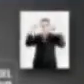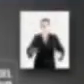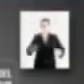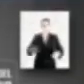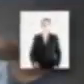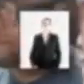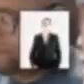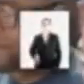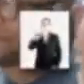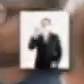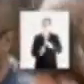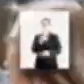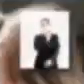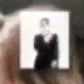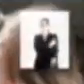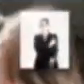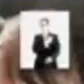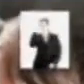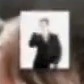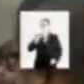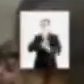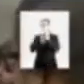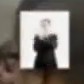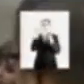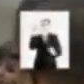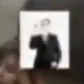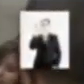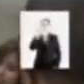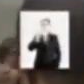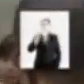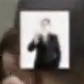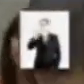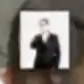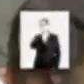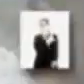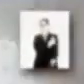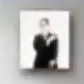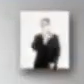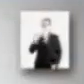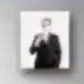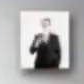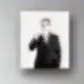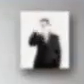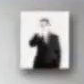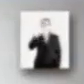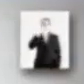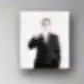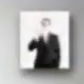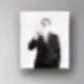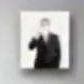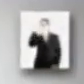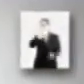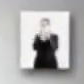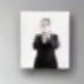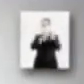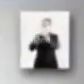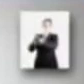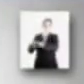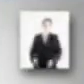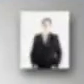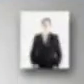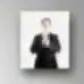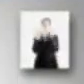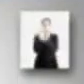permite desplegar proyectos, nos permite desplegar ideas y nos permite desplegar esfuerzos